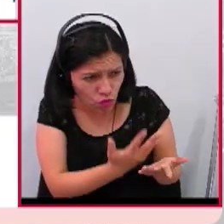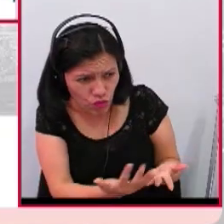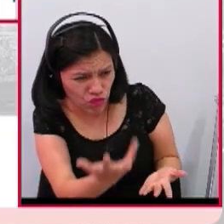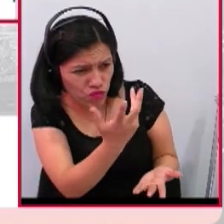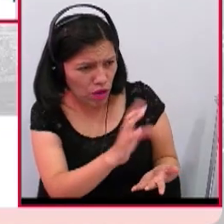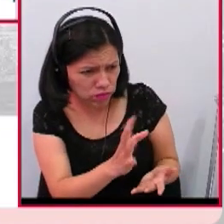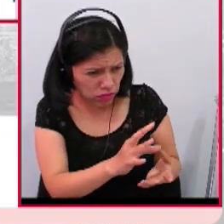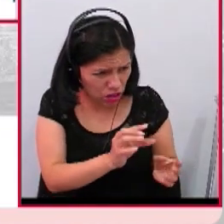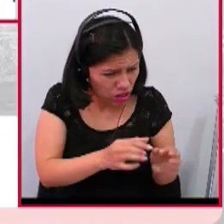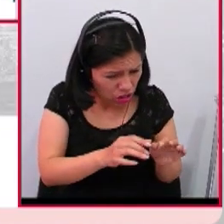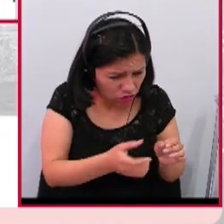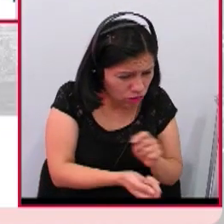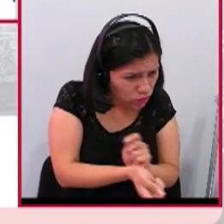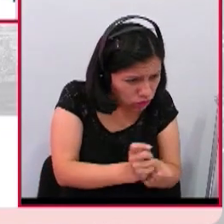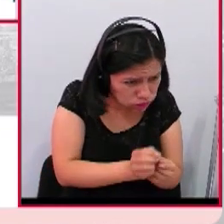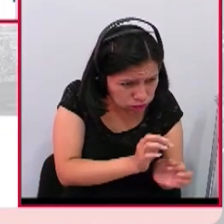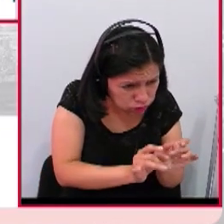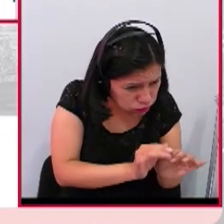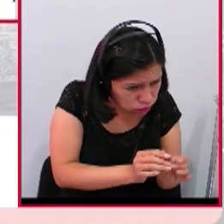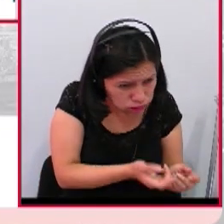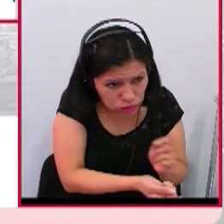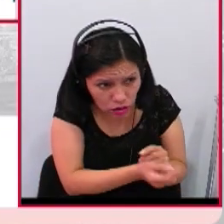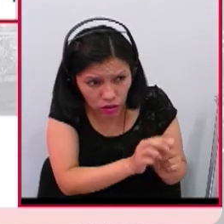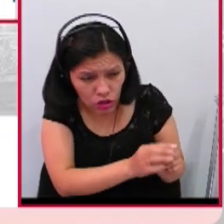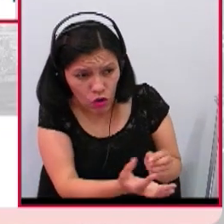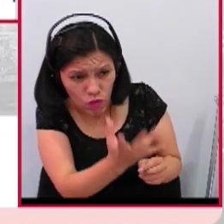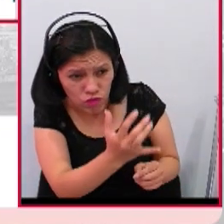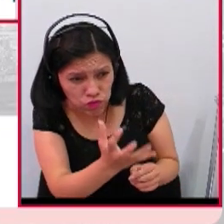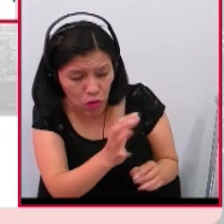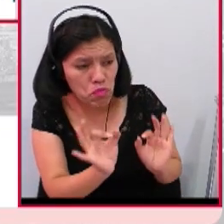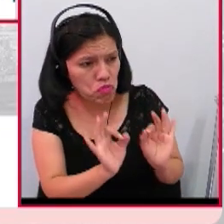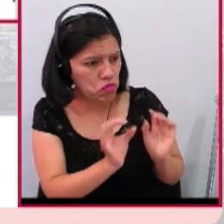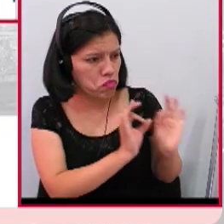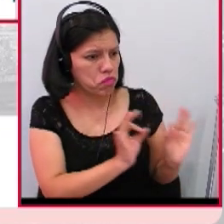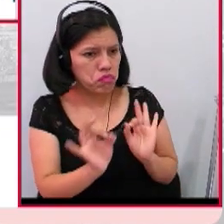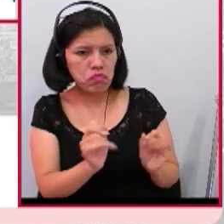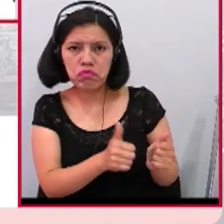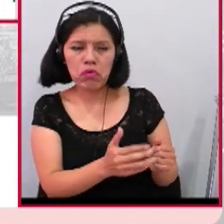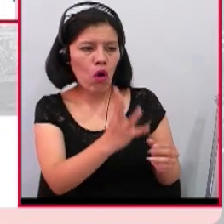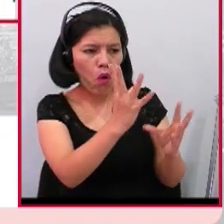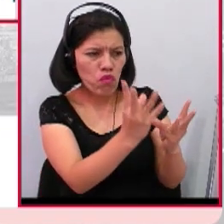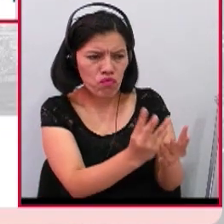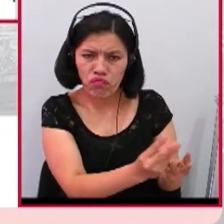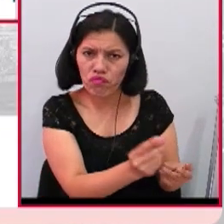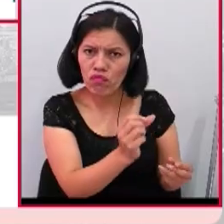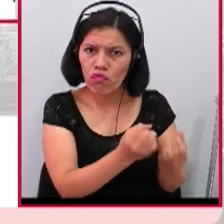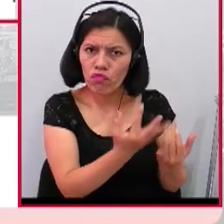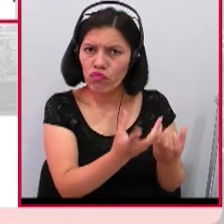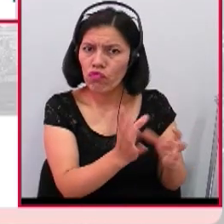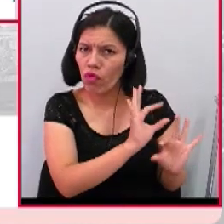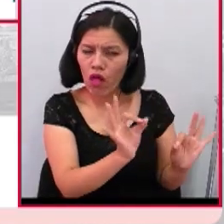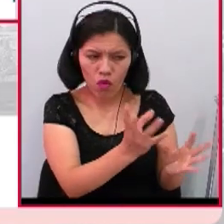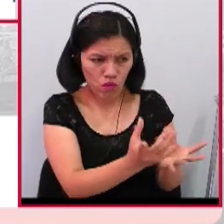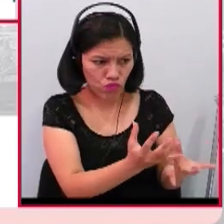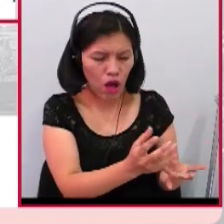zonas vulnerables que al último son las que determinan el fin de campaña de un horno de este tipo. Eso es lo que hemos hecho.